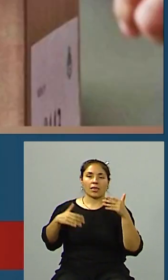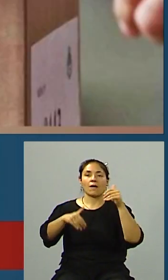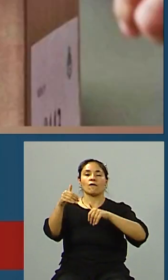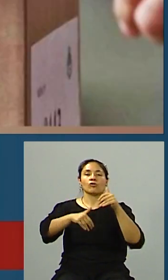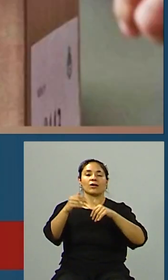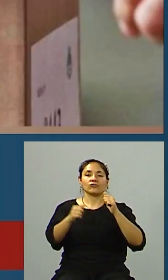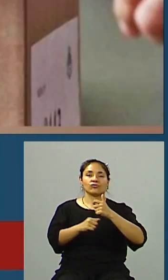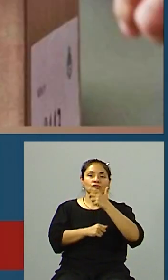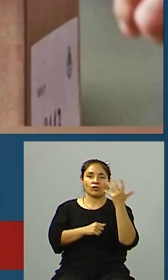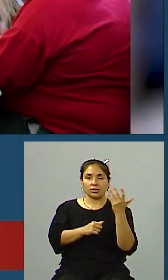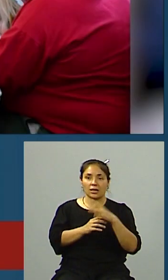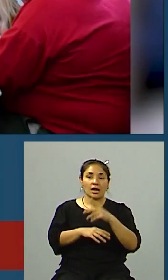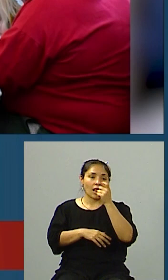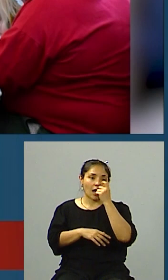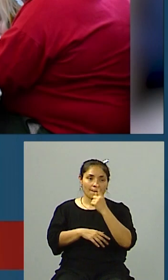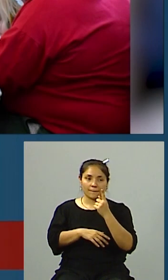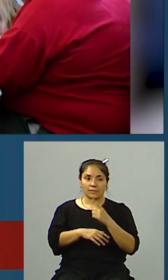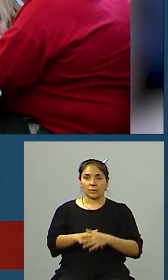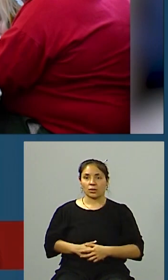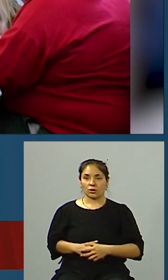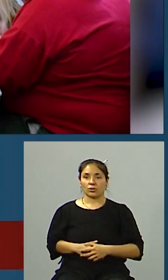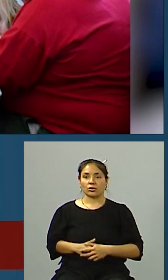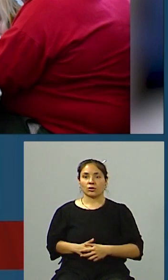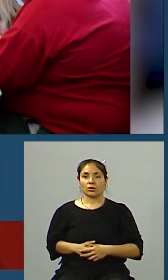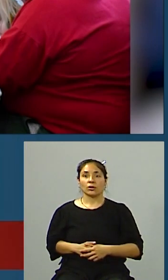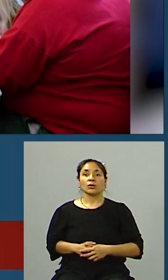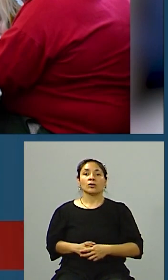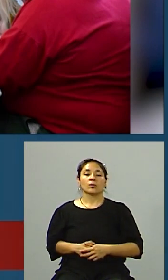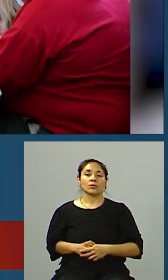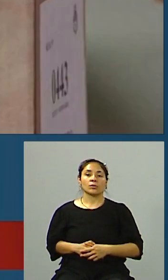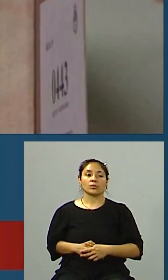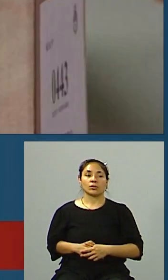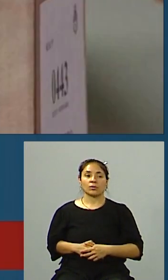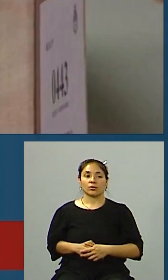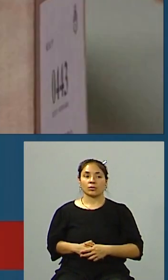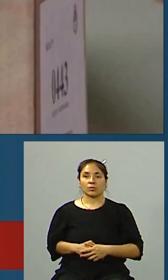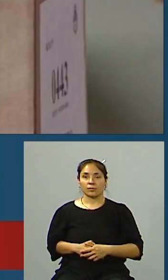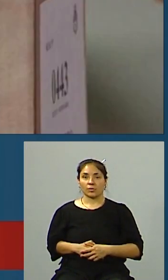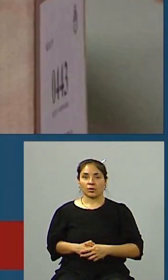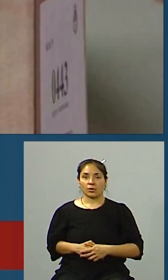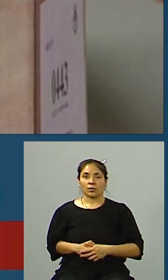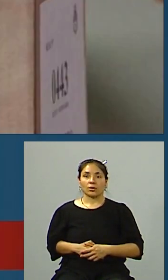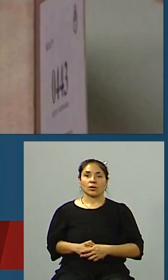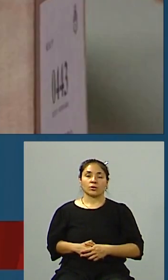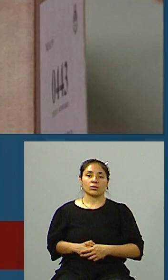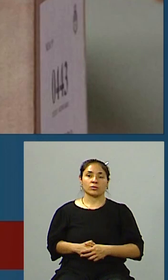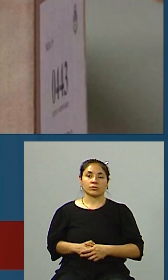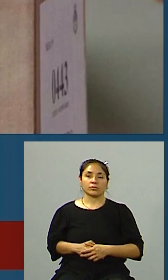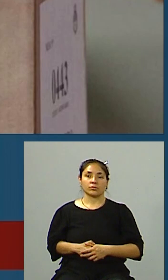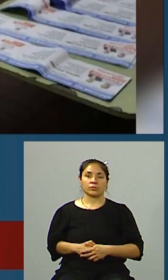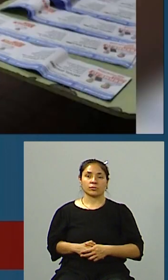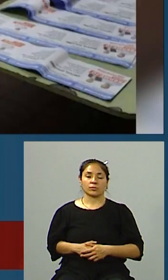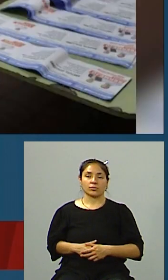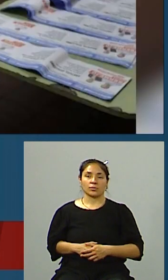escrutinio que debería ser rápido, porque el conteo de balotaje es un conteo más fácil. Claro. Todo el proceso es más sencillo,